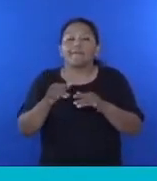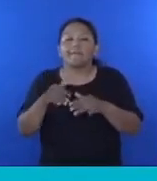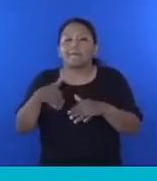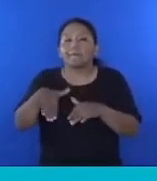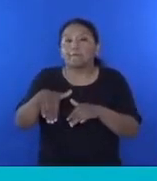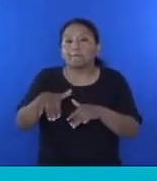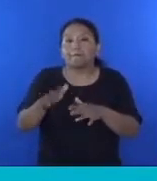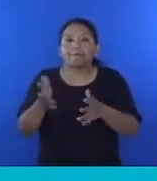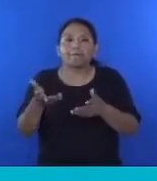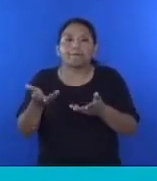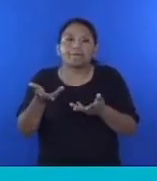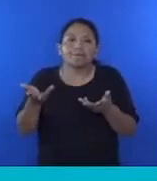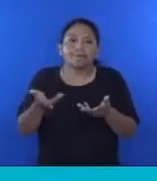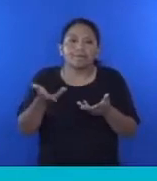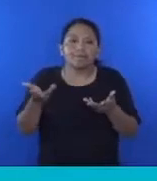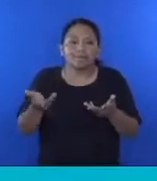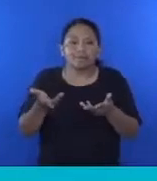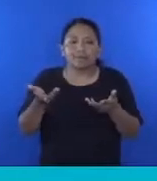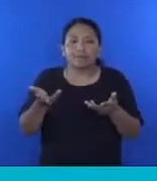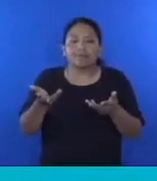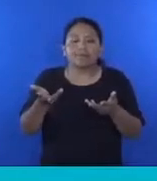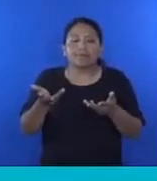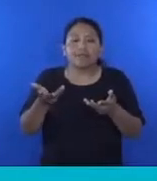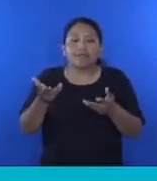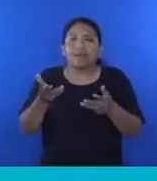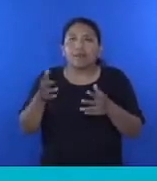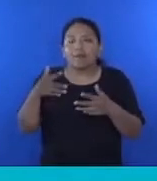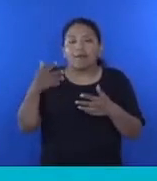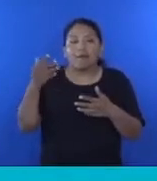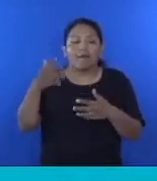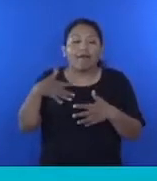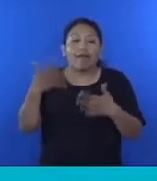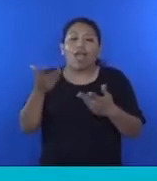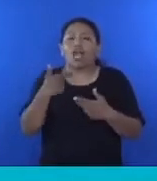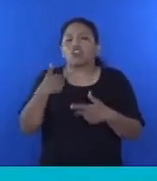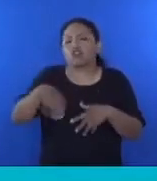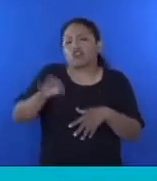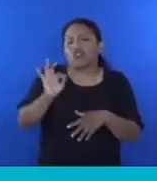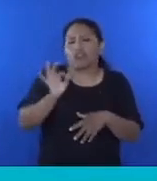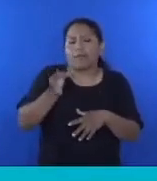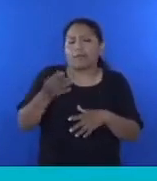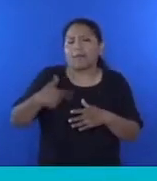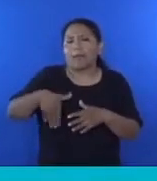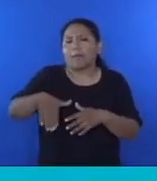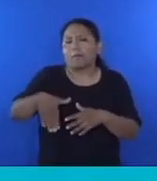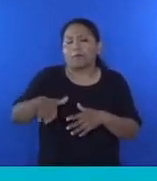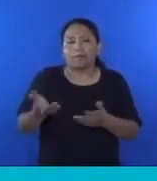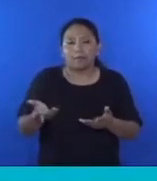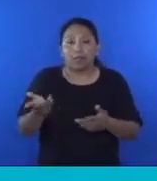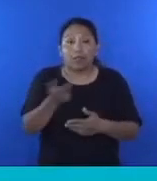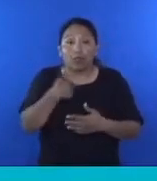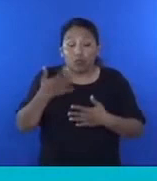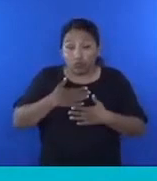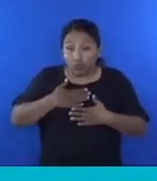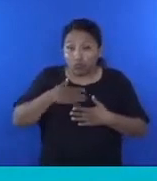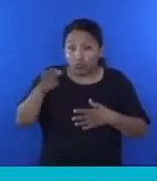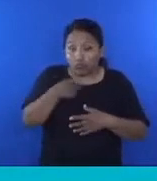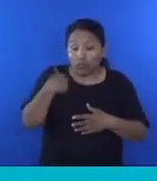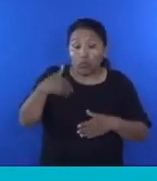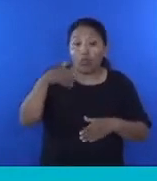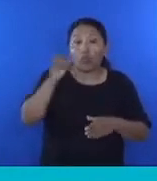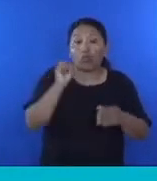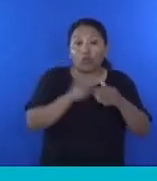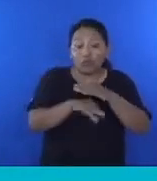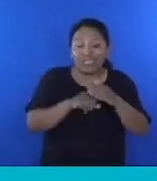prestidigitadores o tipo iluminados. Nosotros dijimos lo que íbamos a pasar, pero cuando nosotros votamos un fondo